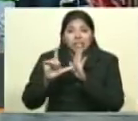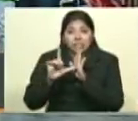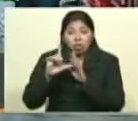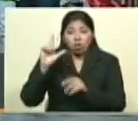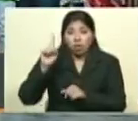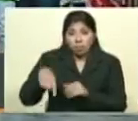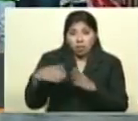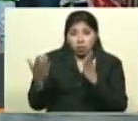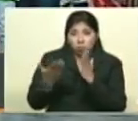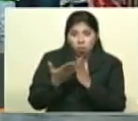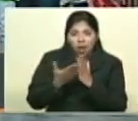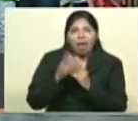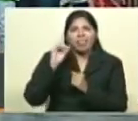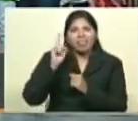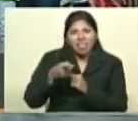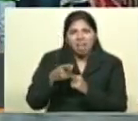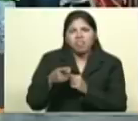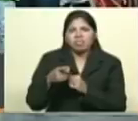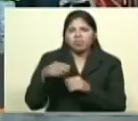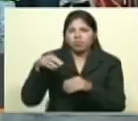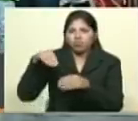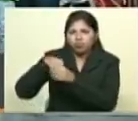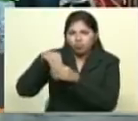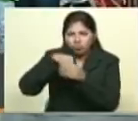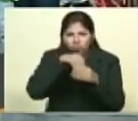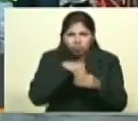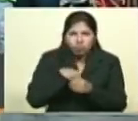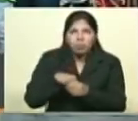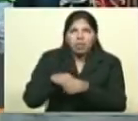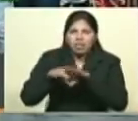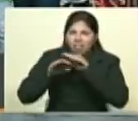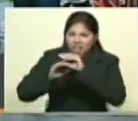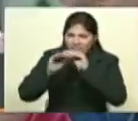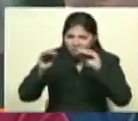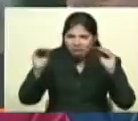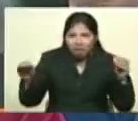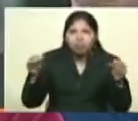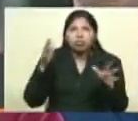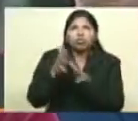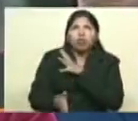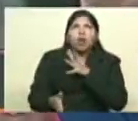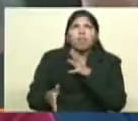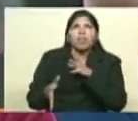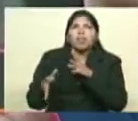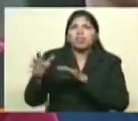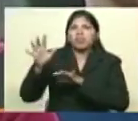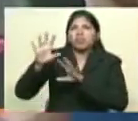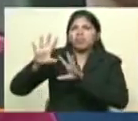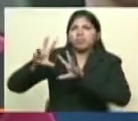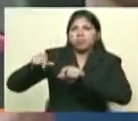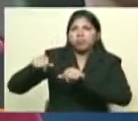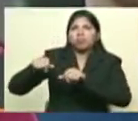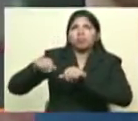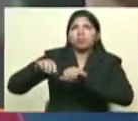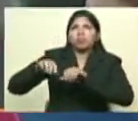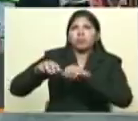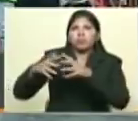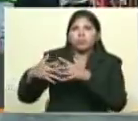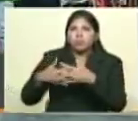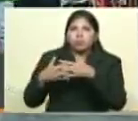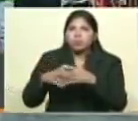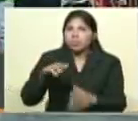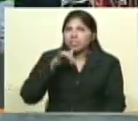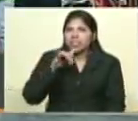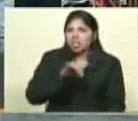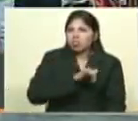llevarse la idea del antiimperialismo bolivariano, del anticolonialismo bolivariano y la denuncia de este